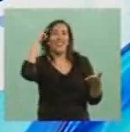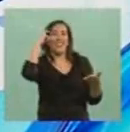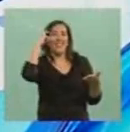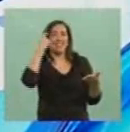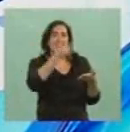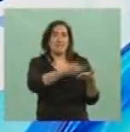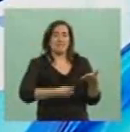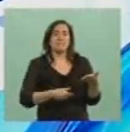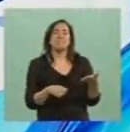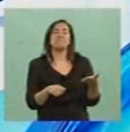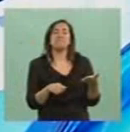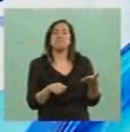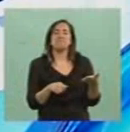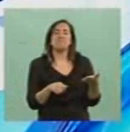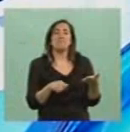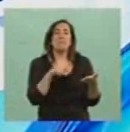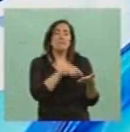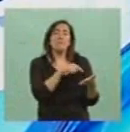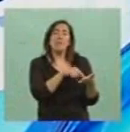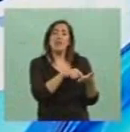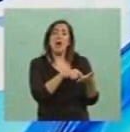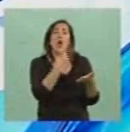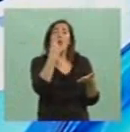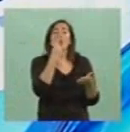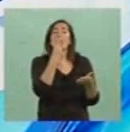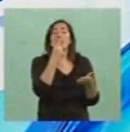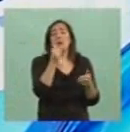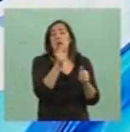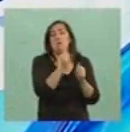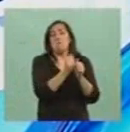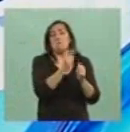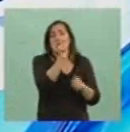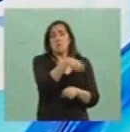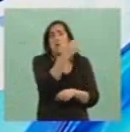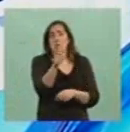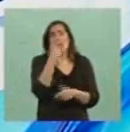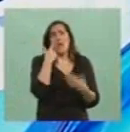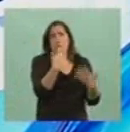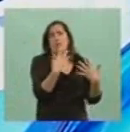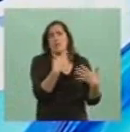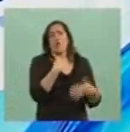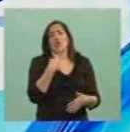página 10, donde una conocida inmobiliaria, que no voy a decir el nombre,